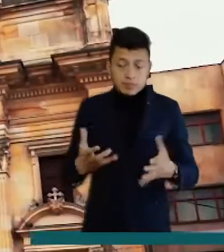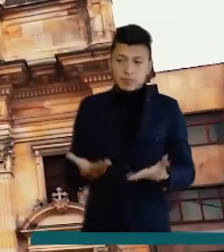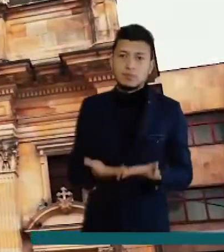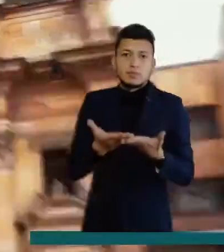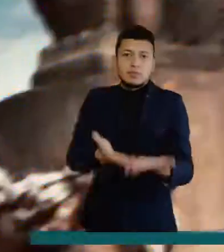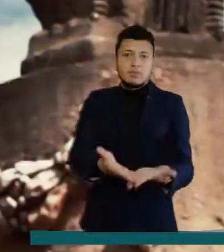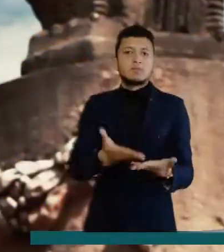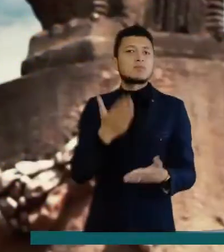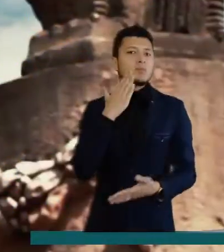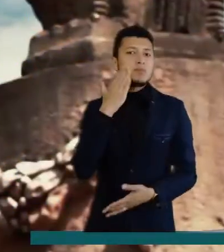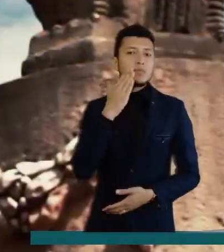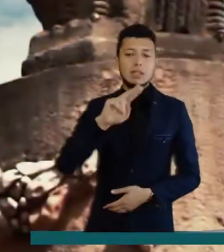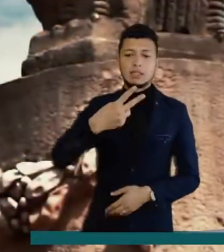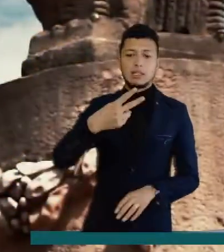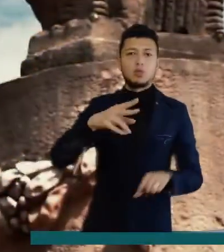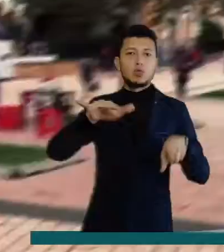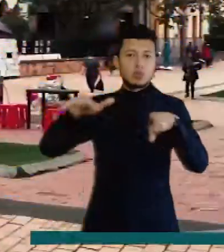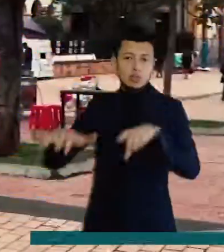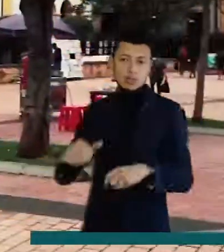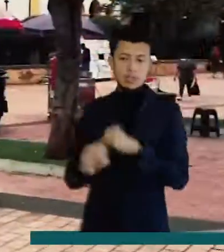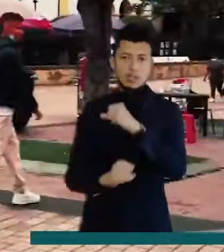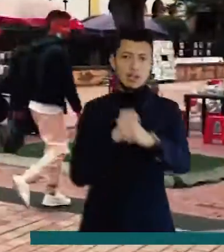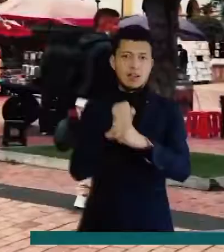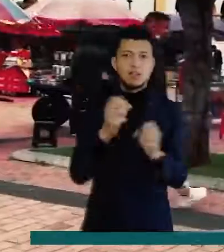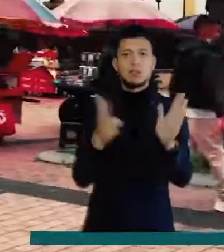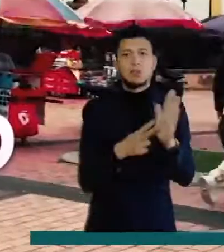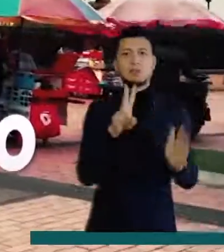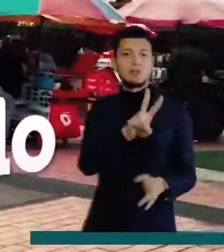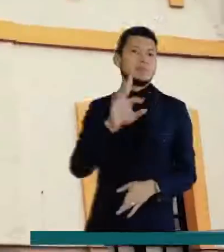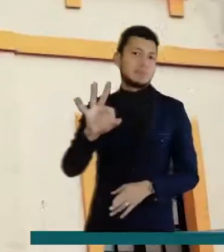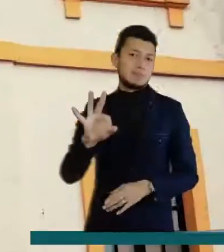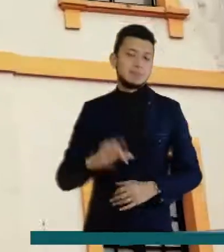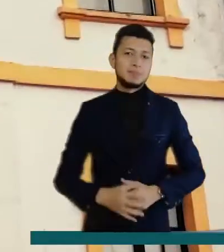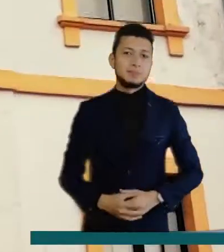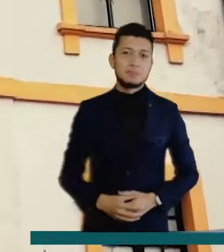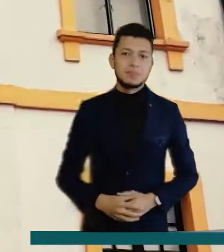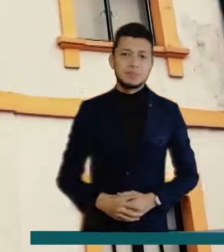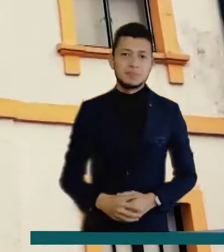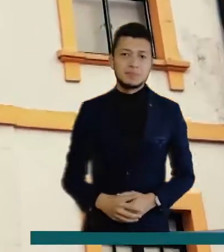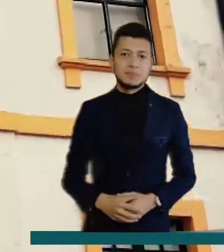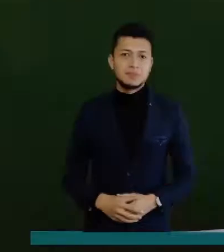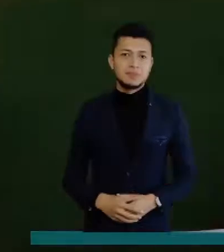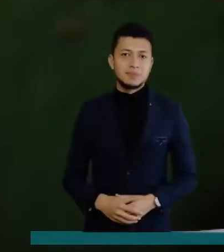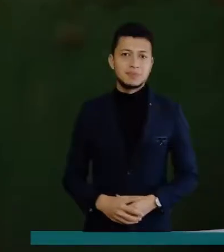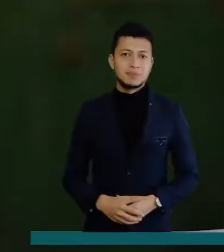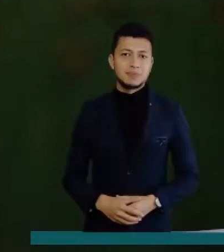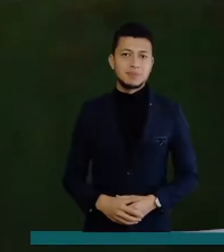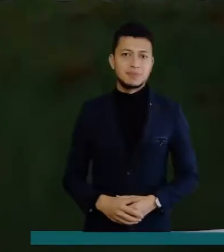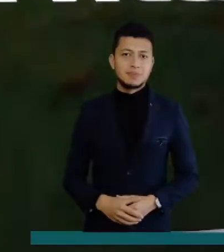que sea entregada para el segundo semestre del año 2023.